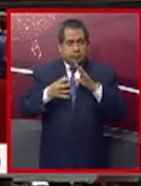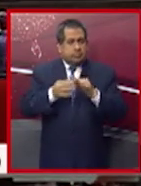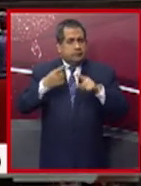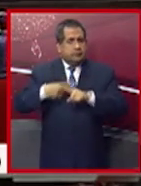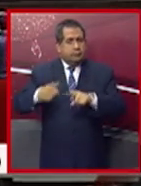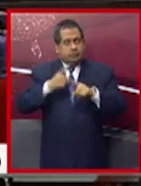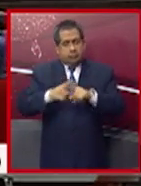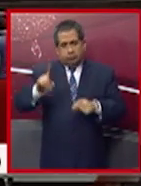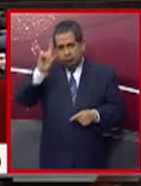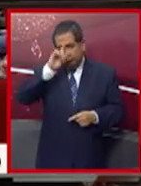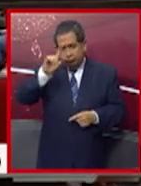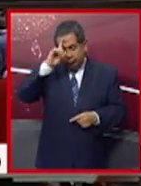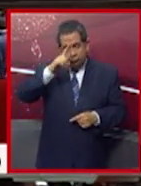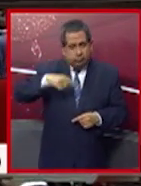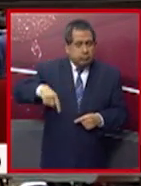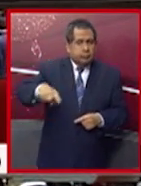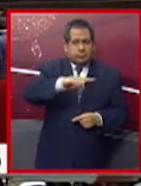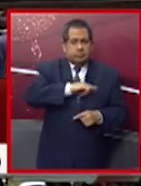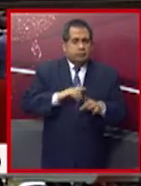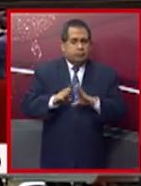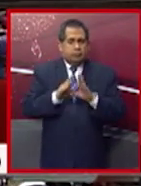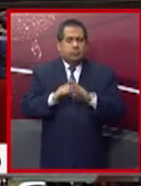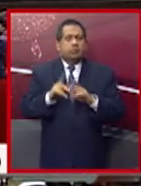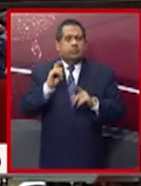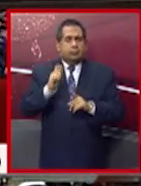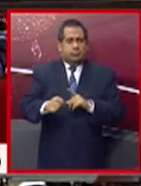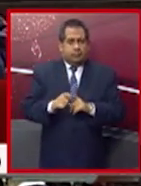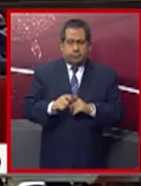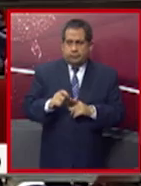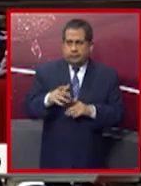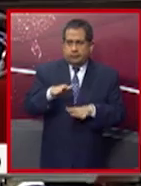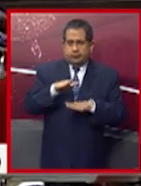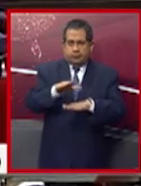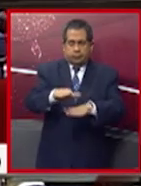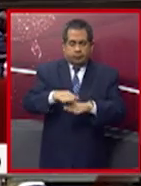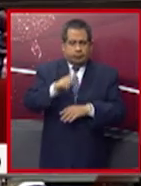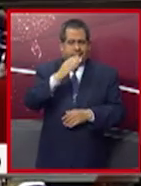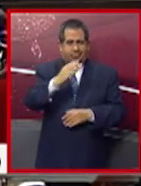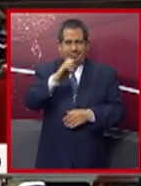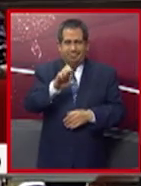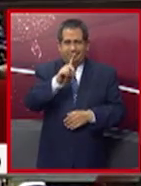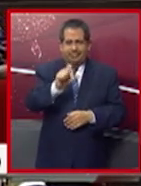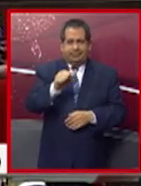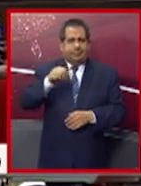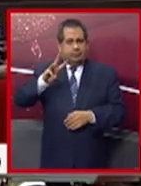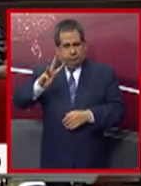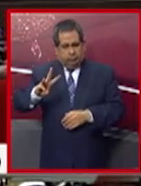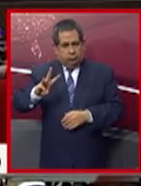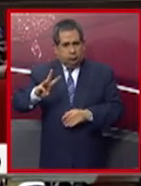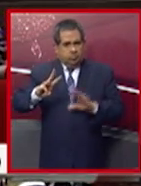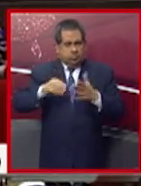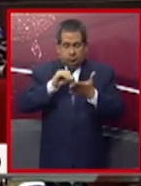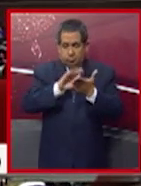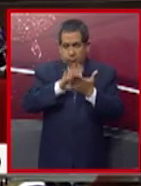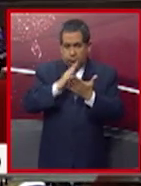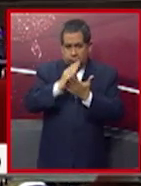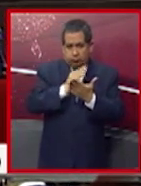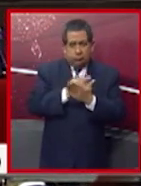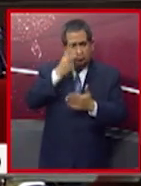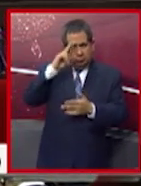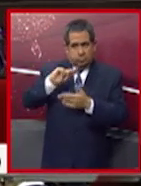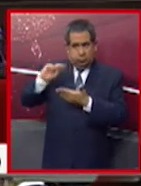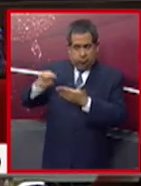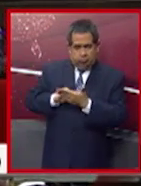diversas recomendaciones emitidas por la Convención para la Eliminación de todas las formas de discriminación en contra de la mujer y